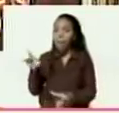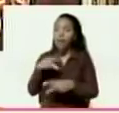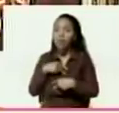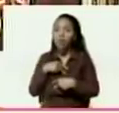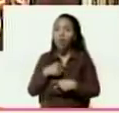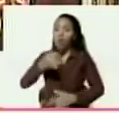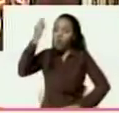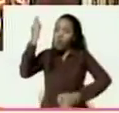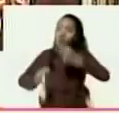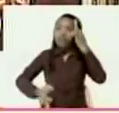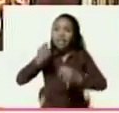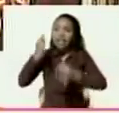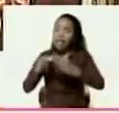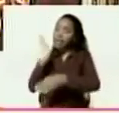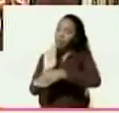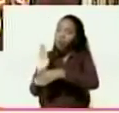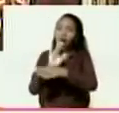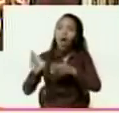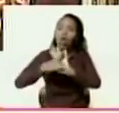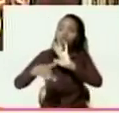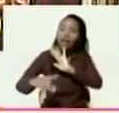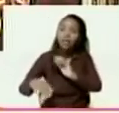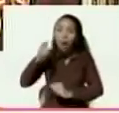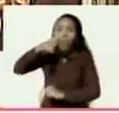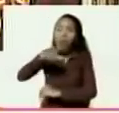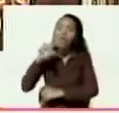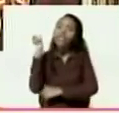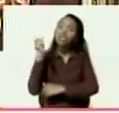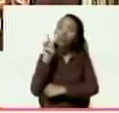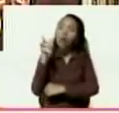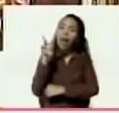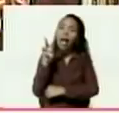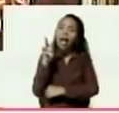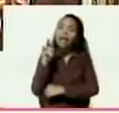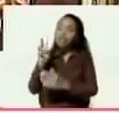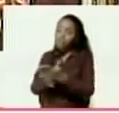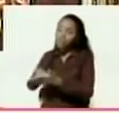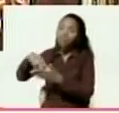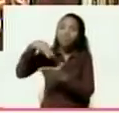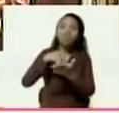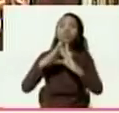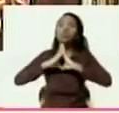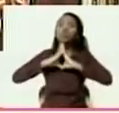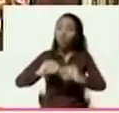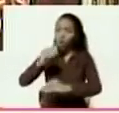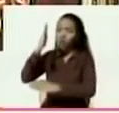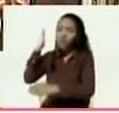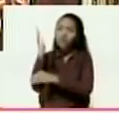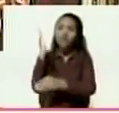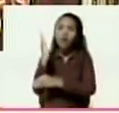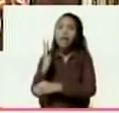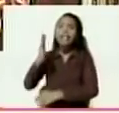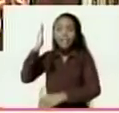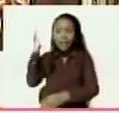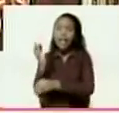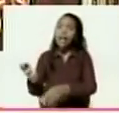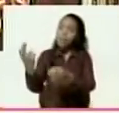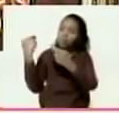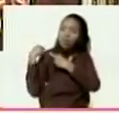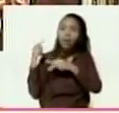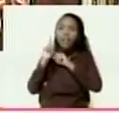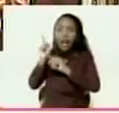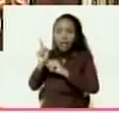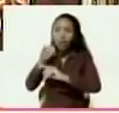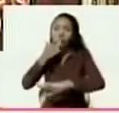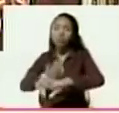justicia, que se protejan los derechos del pueblo de Venezuela, que se levanten todas las sanciones y se castigue a los responsables de los